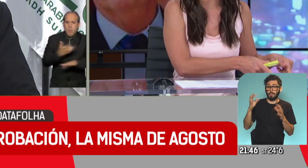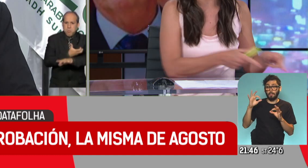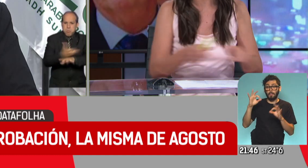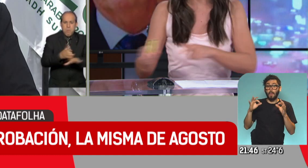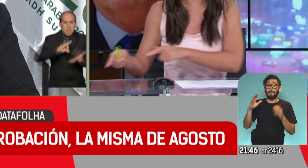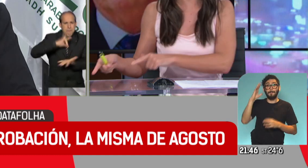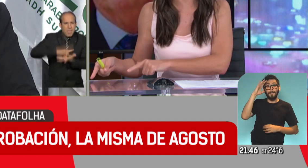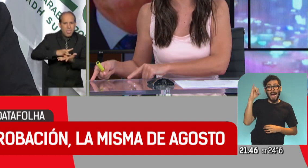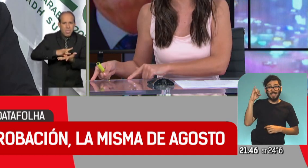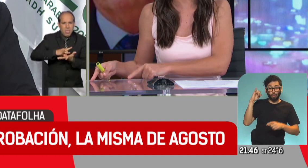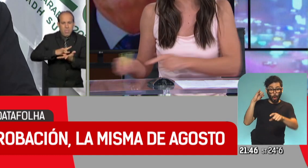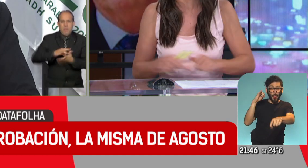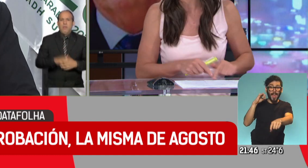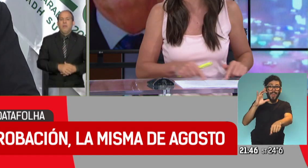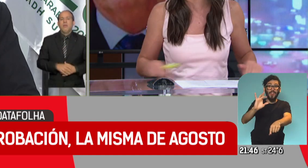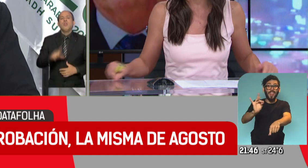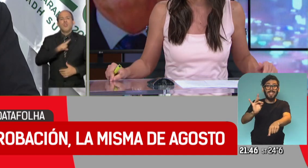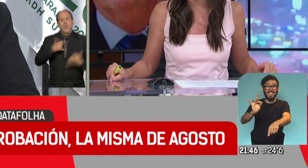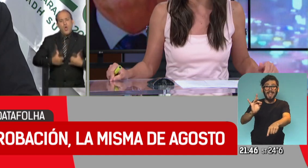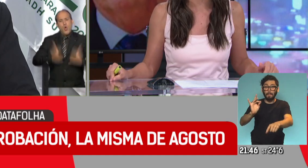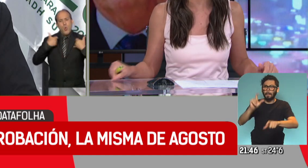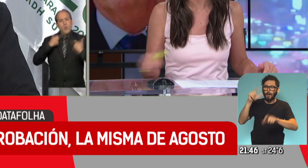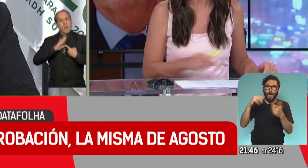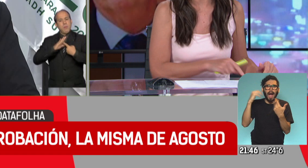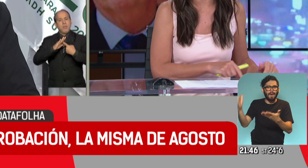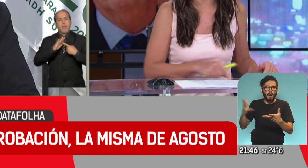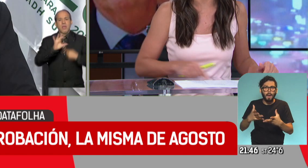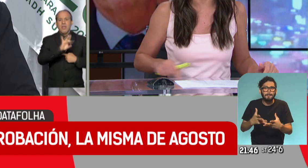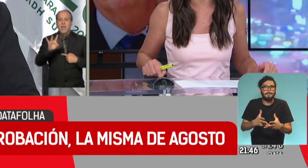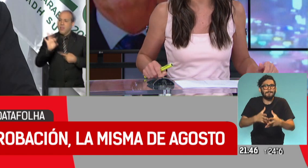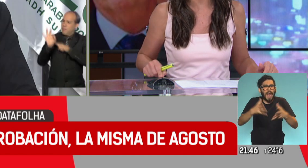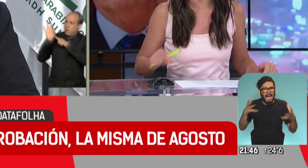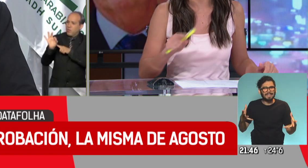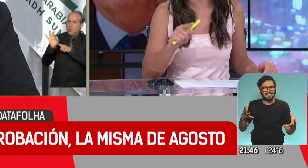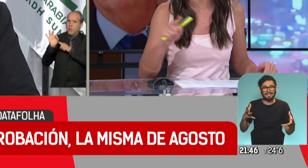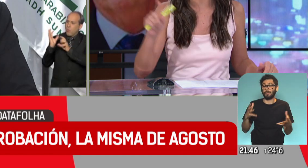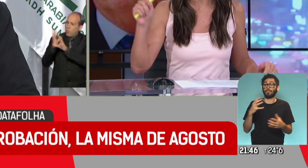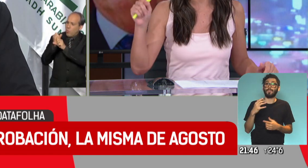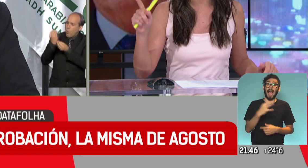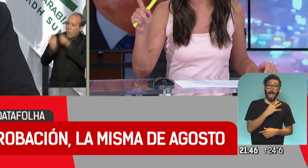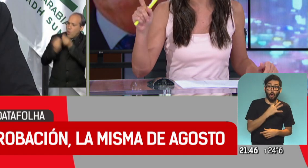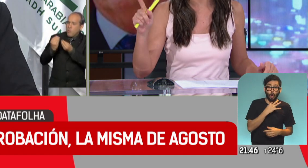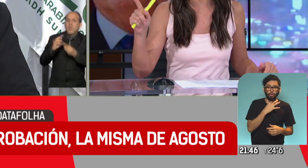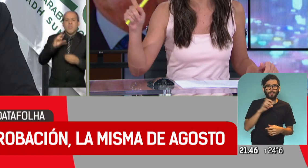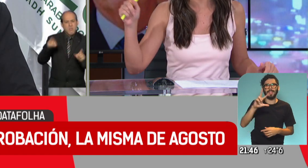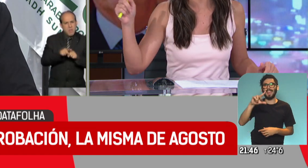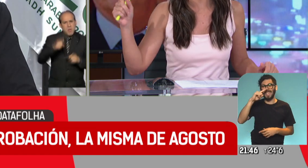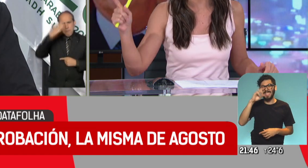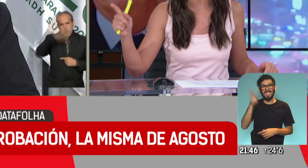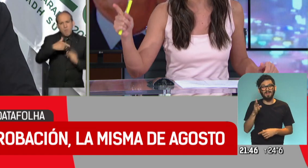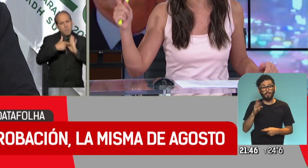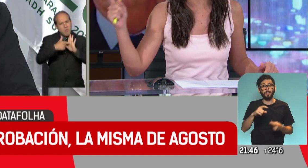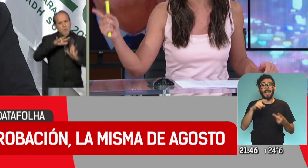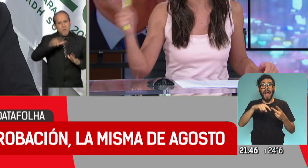en marzo hasta ahora en diciembre crecieron sobre todo en los primeros meses. En agosto llegó al 37%